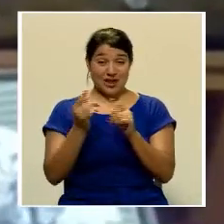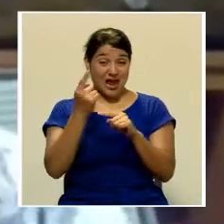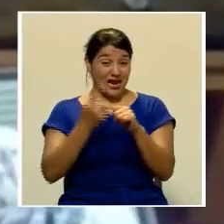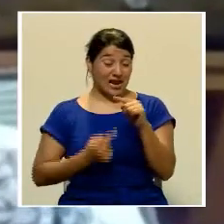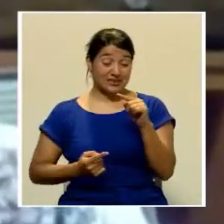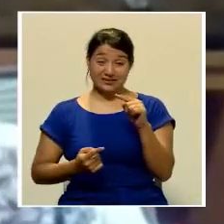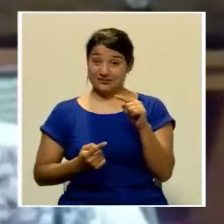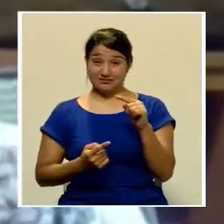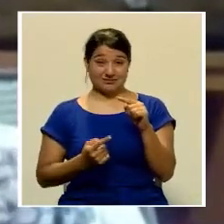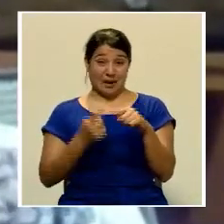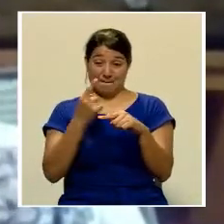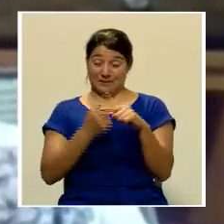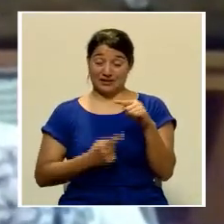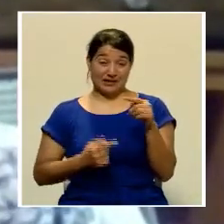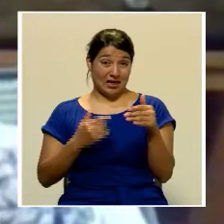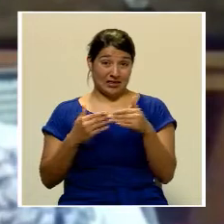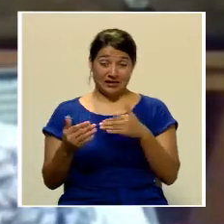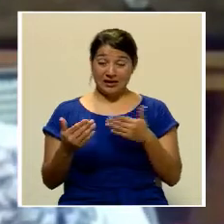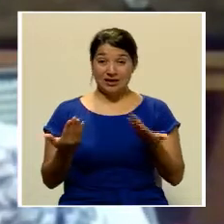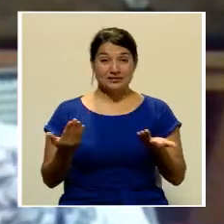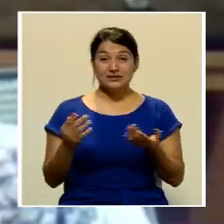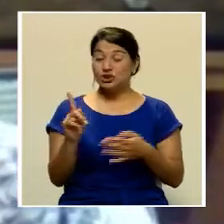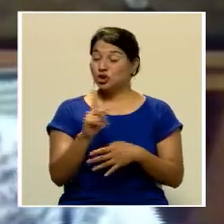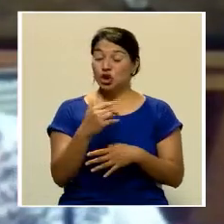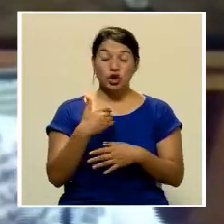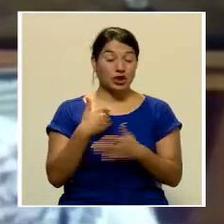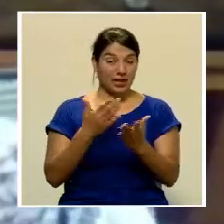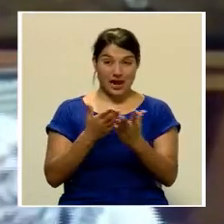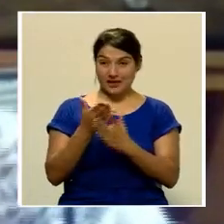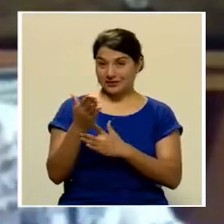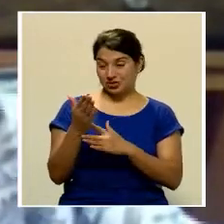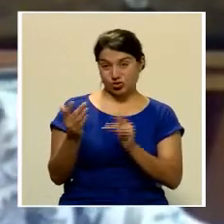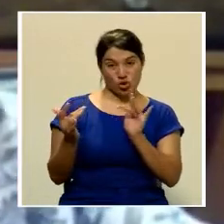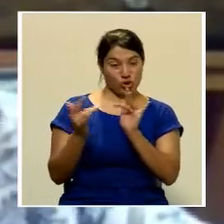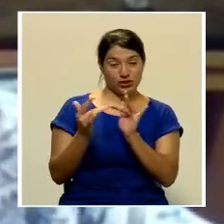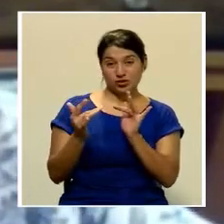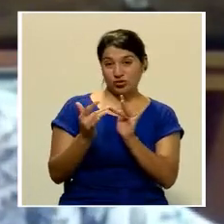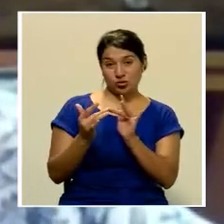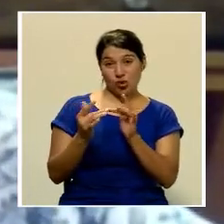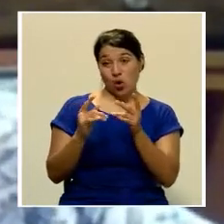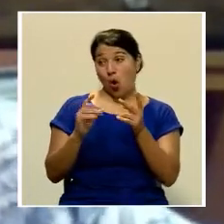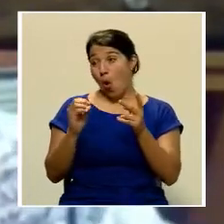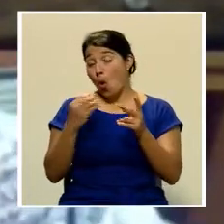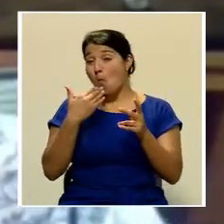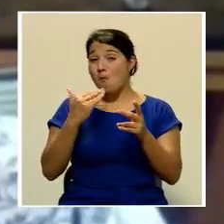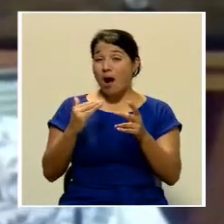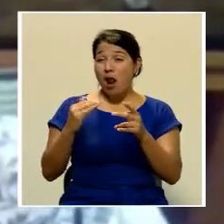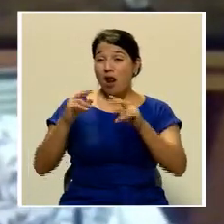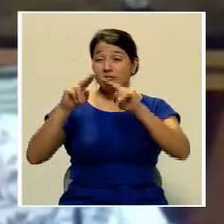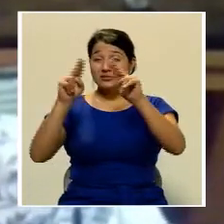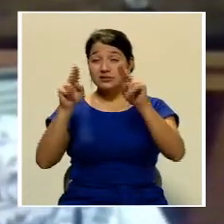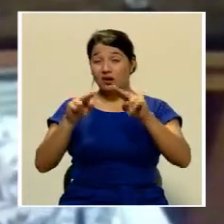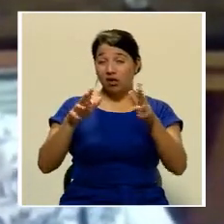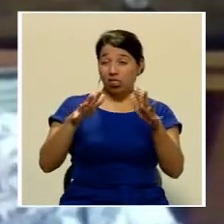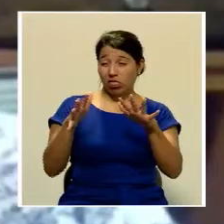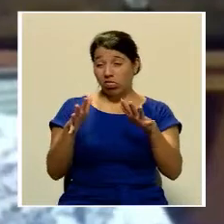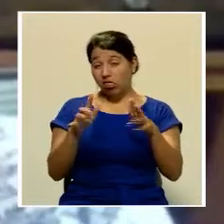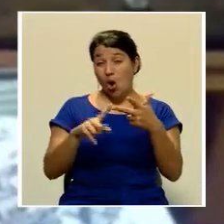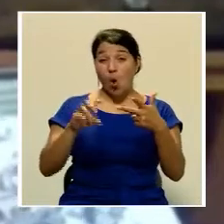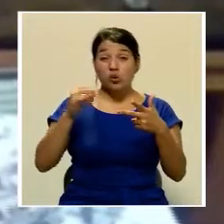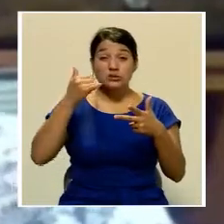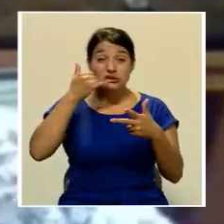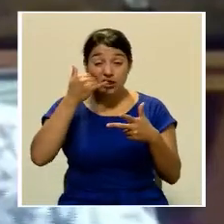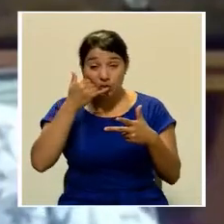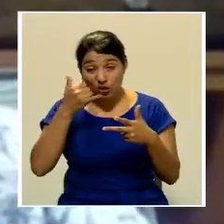millón no tiene buena conectividad y algunos solo se están conectando por el celular, lo